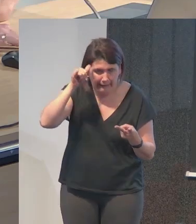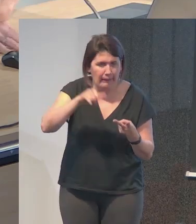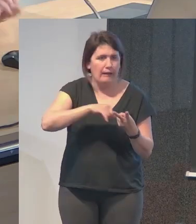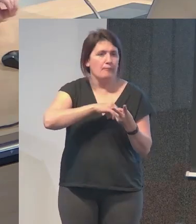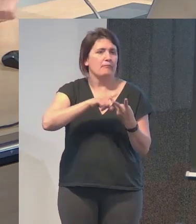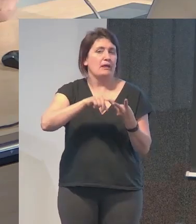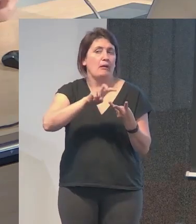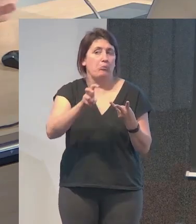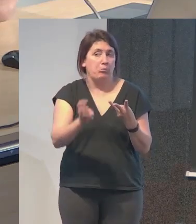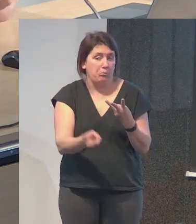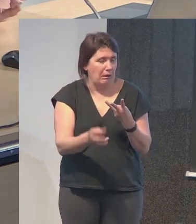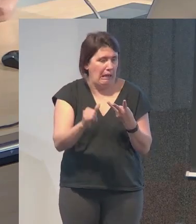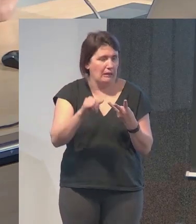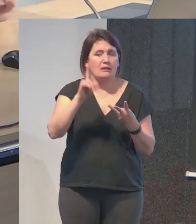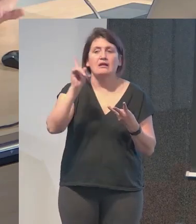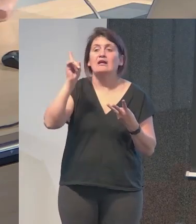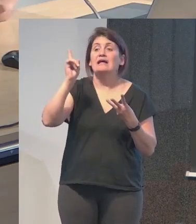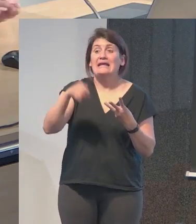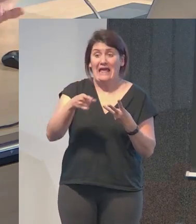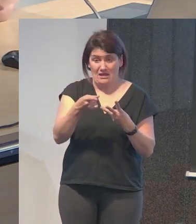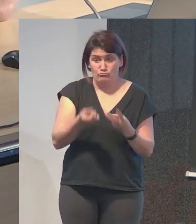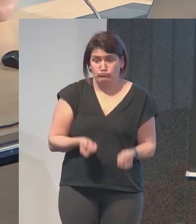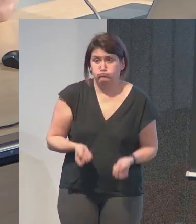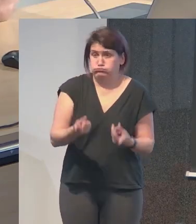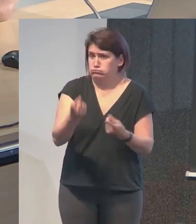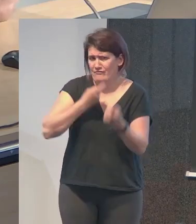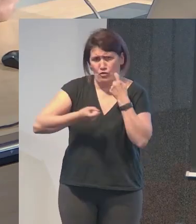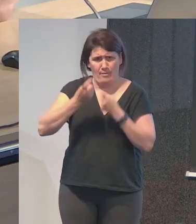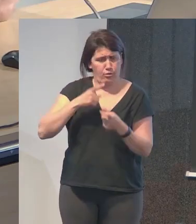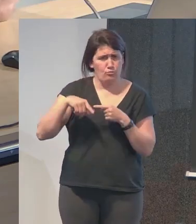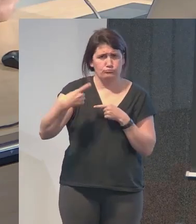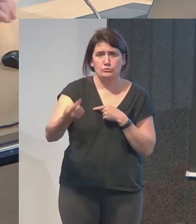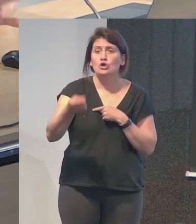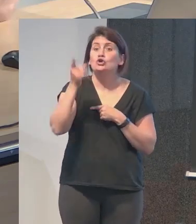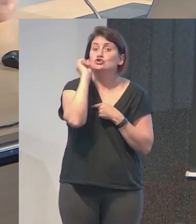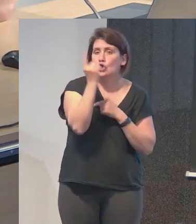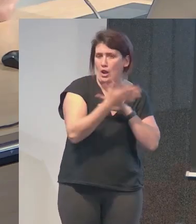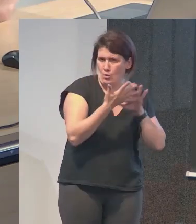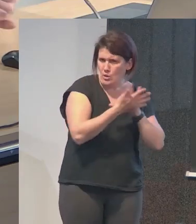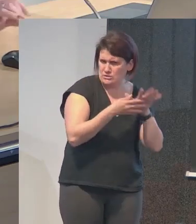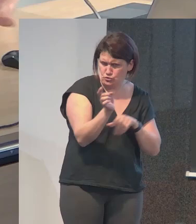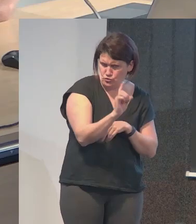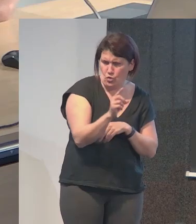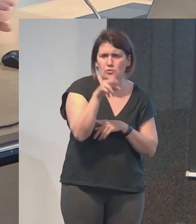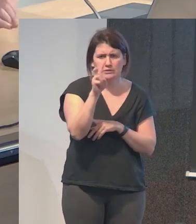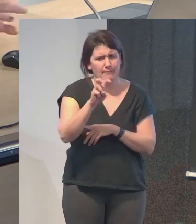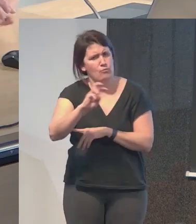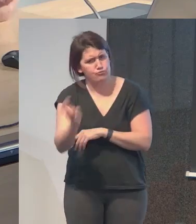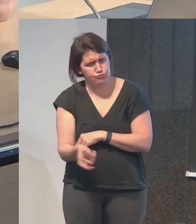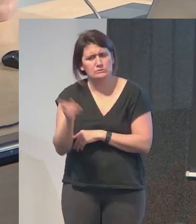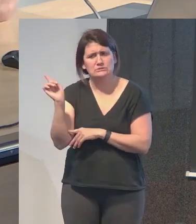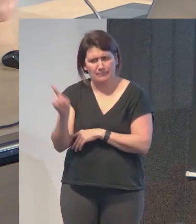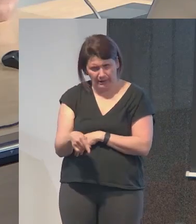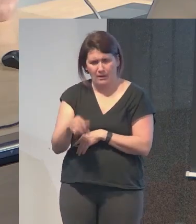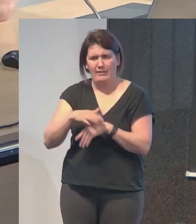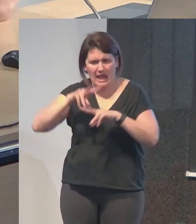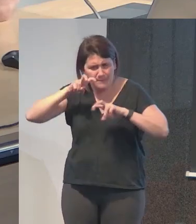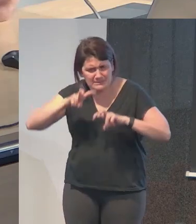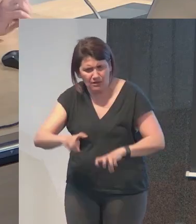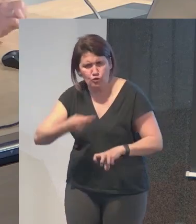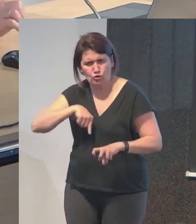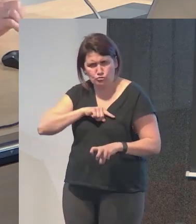Instagram y no sé qué más, y ahí lanzamos información no solo sobre lengua de signos, sino todas las líneas de investigación que tenemos, que